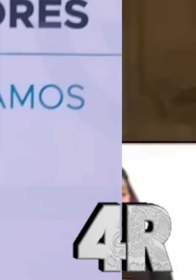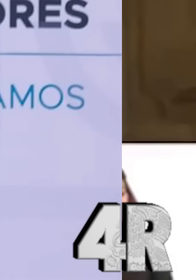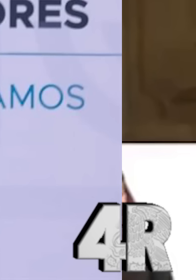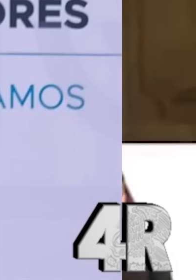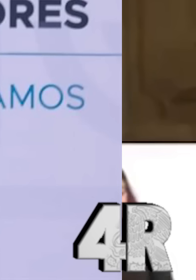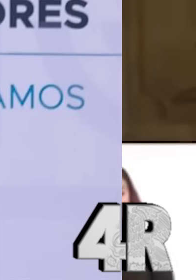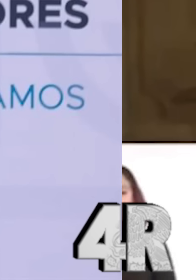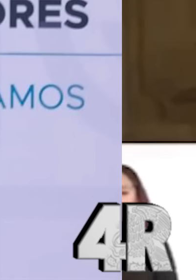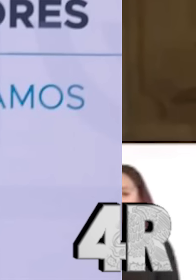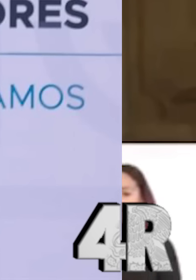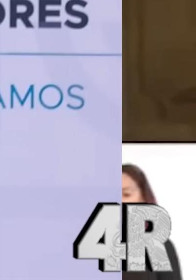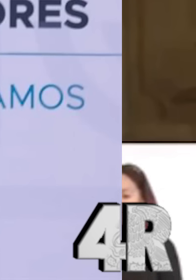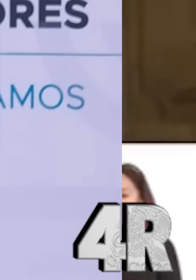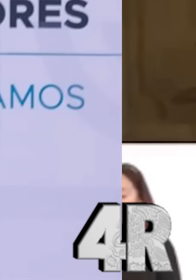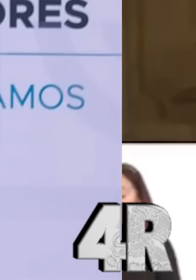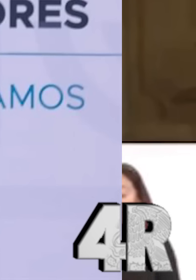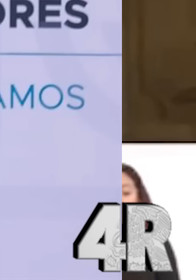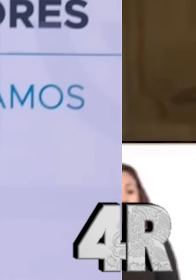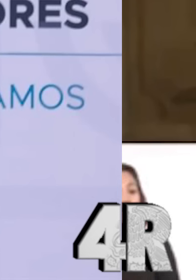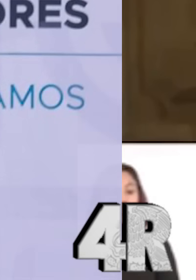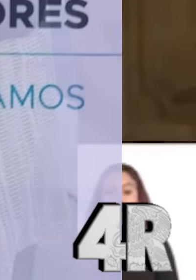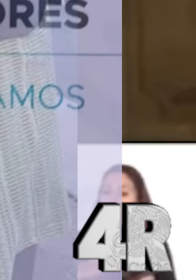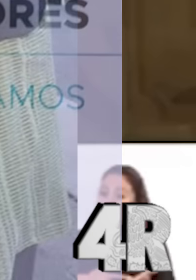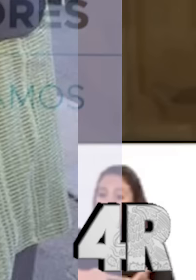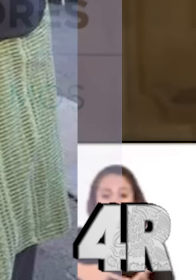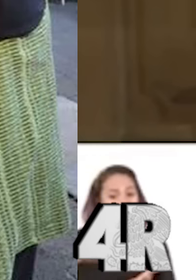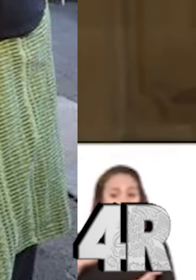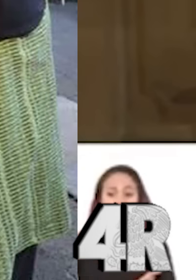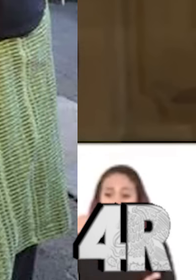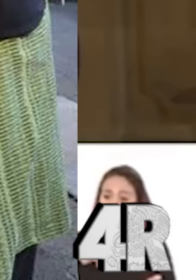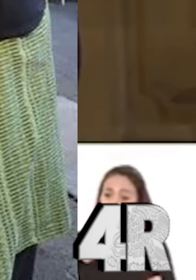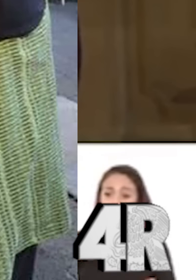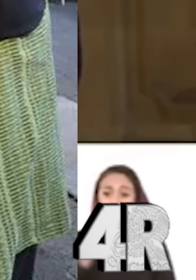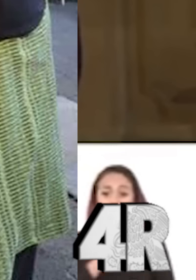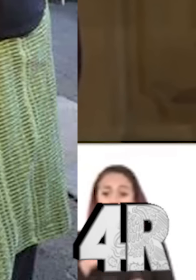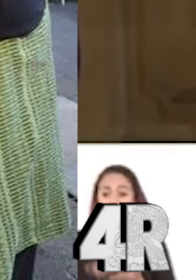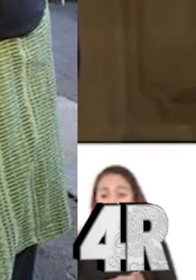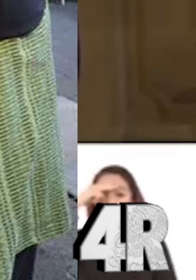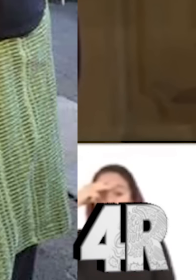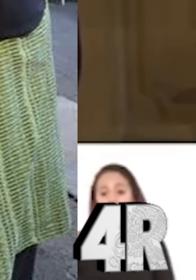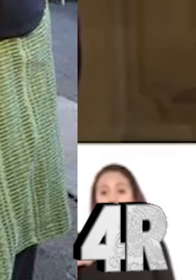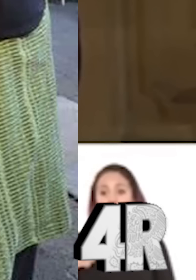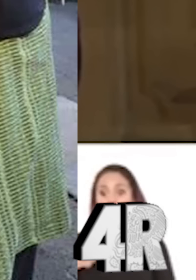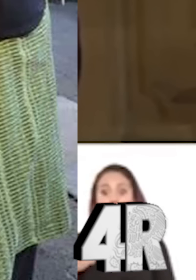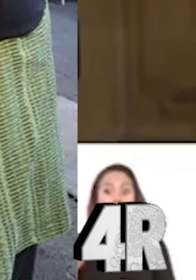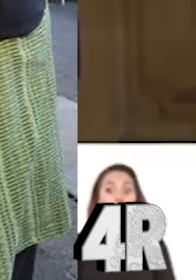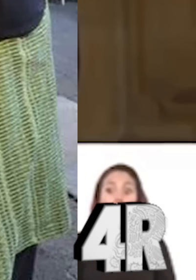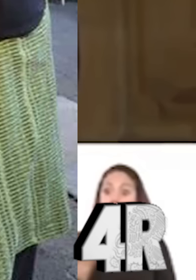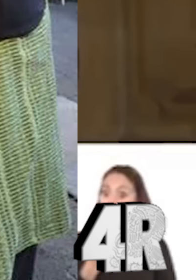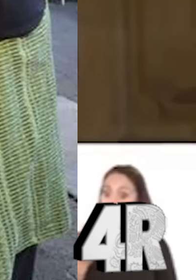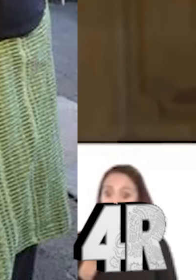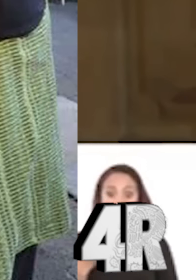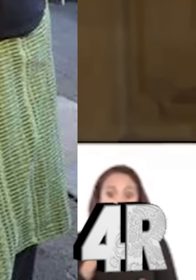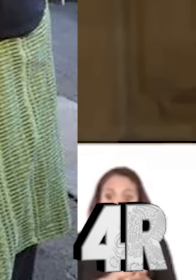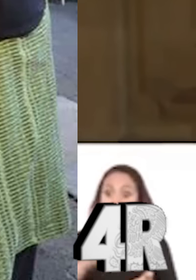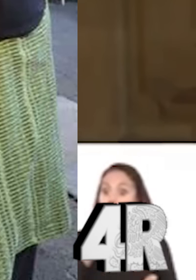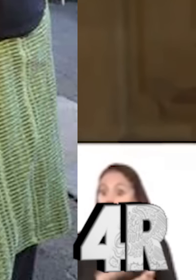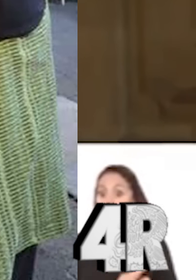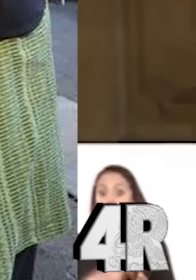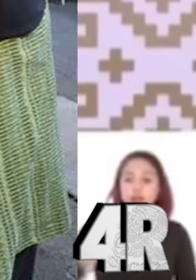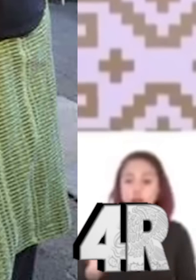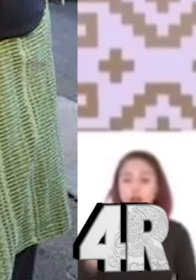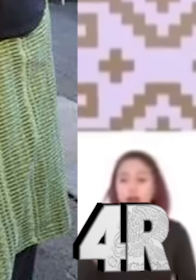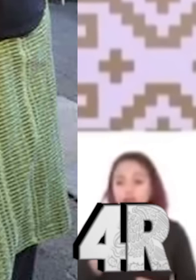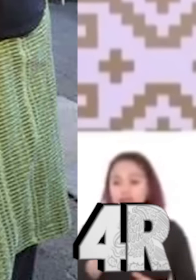a ver cómo es que el presidente Andrés Manuel inclusive ya anuncia abrirle las puertas a Ernestina Godoy para incorporarla